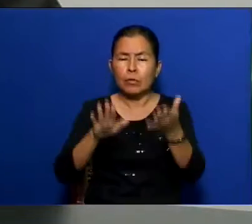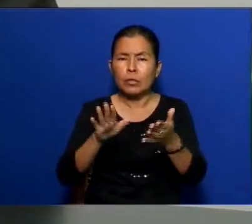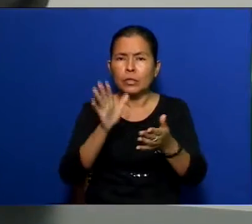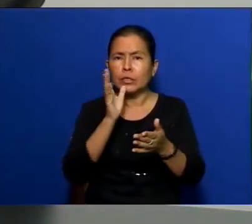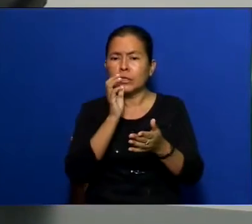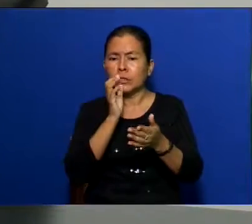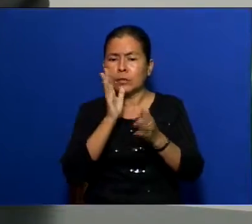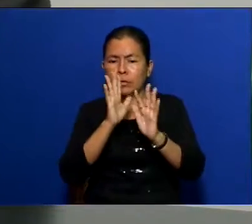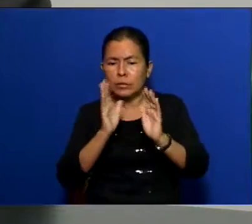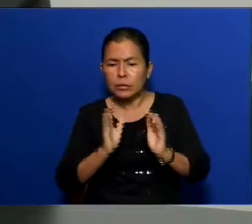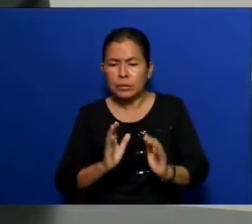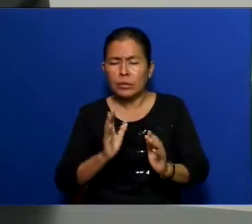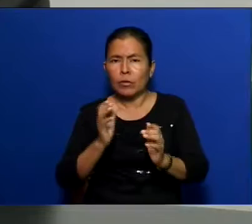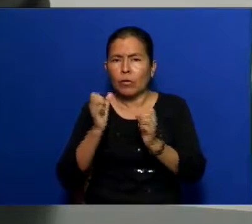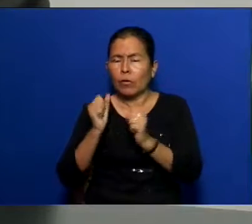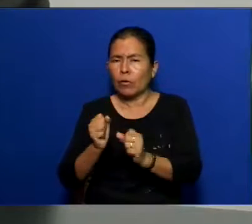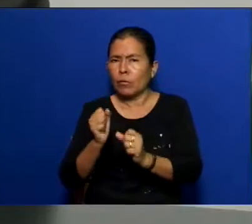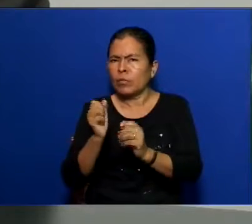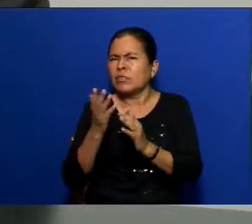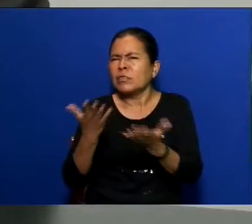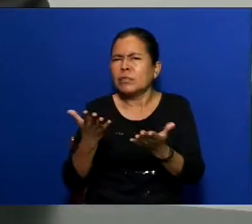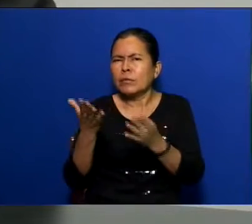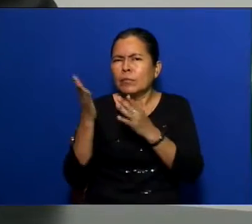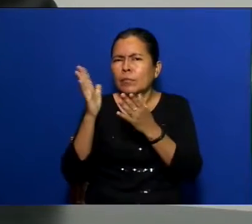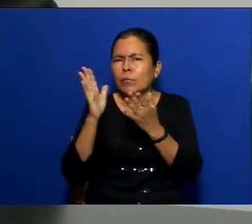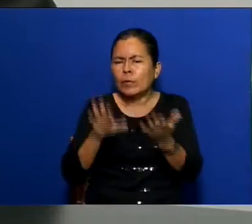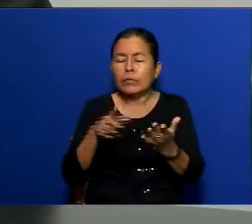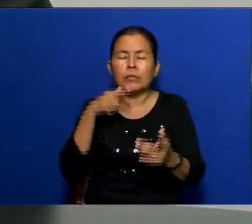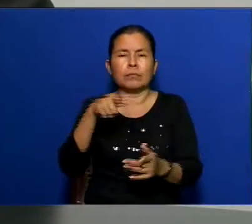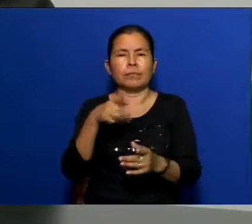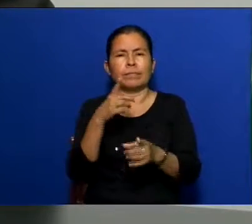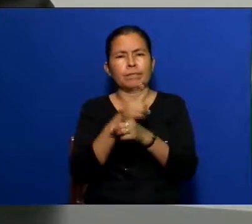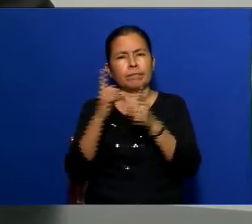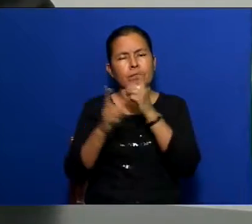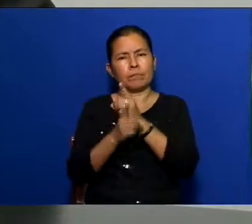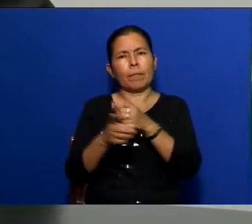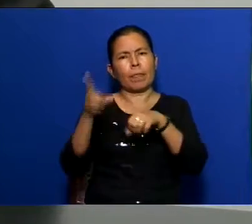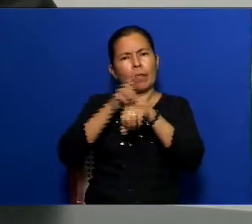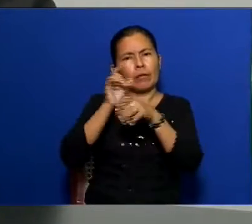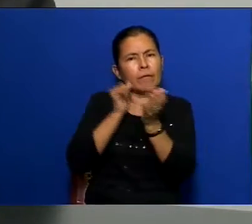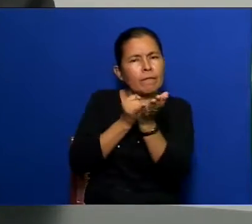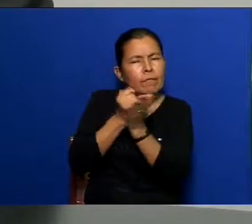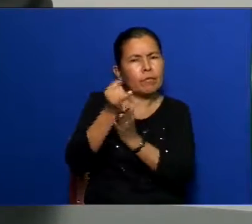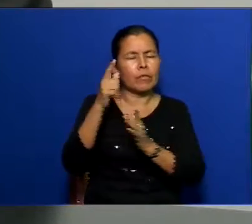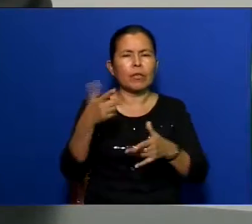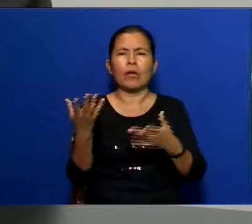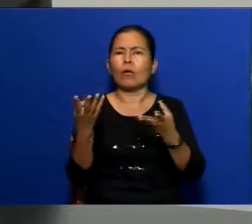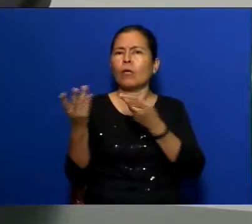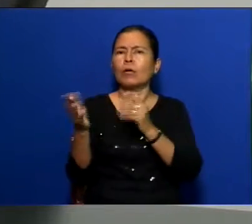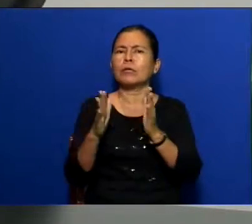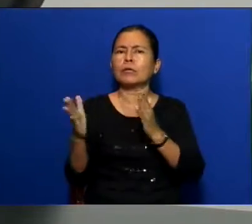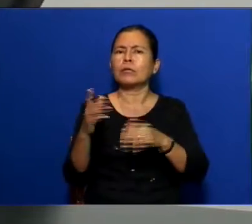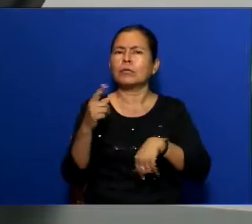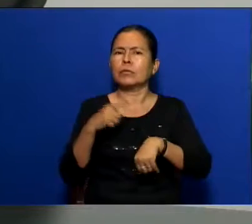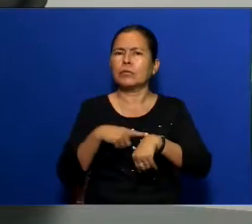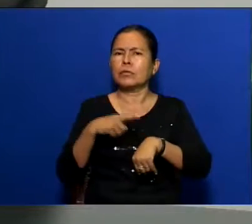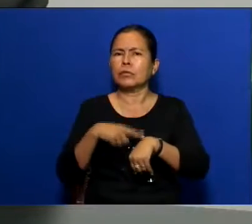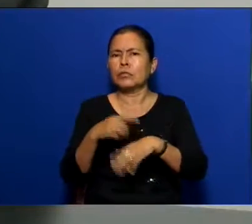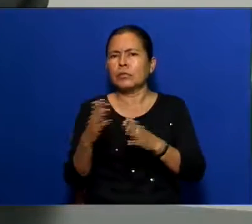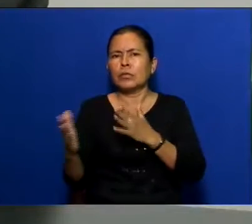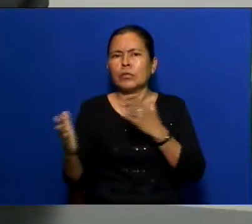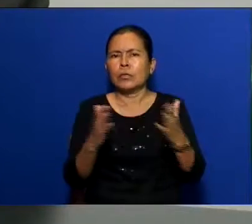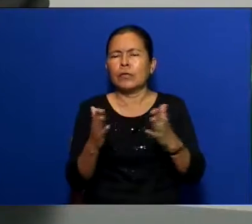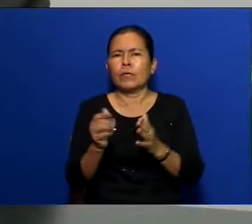niñas. Esto representa en términos numéricos aproximadamente unos